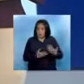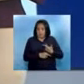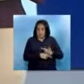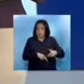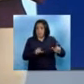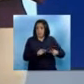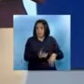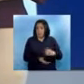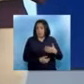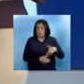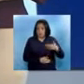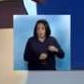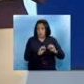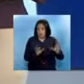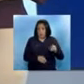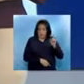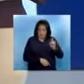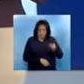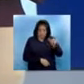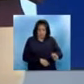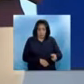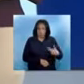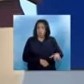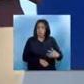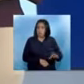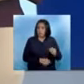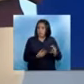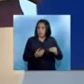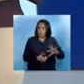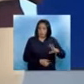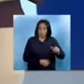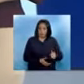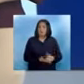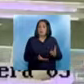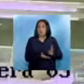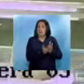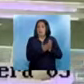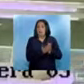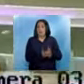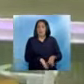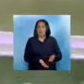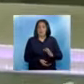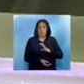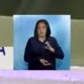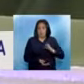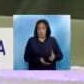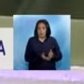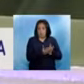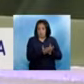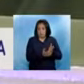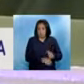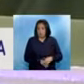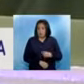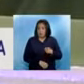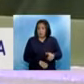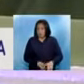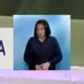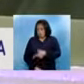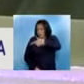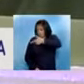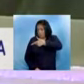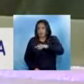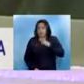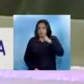los próximos días. Él es acusado de múltiples asaltos en el primer puerto. Con arma en mano apunta a esta